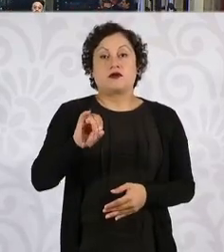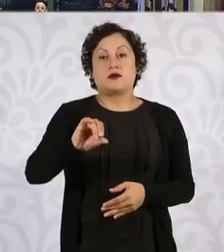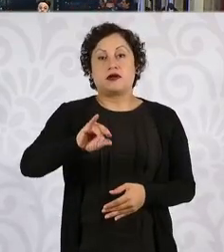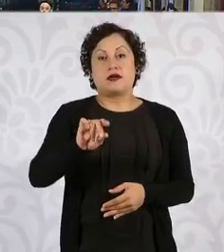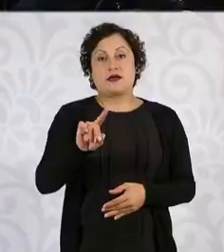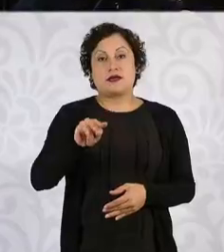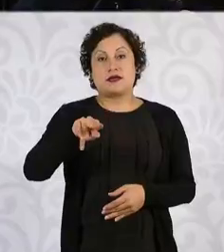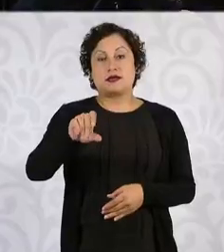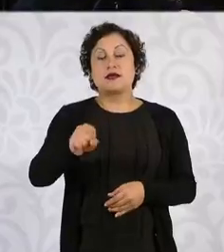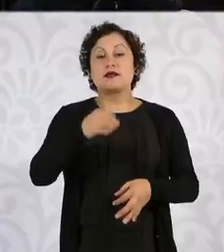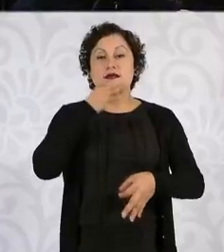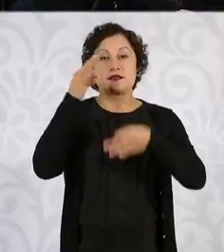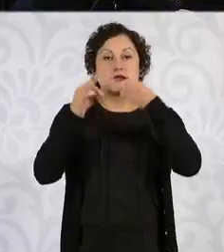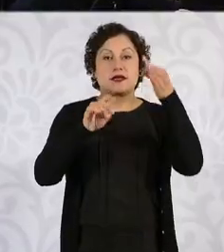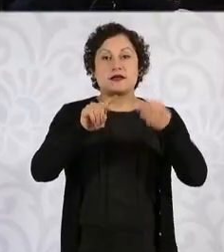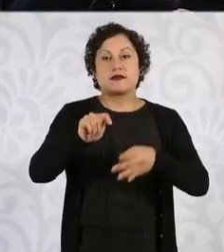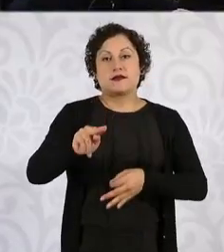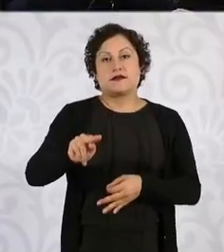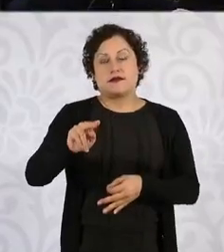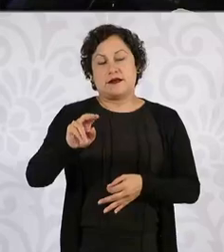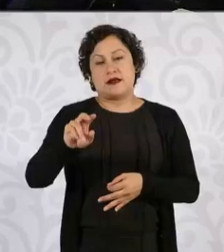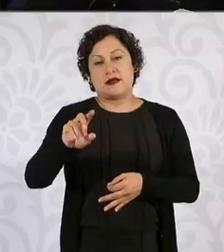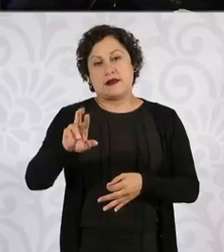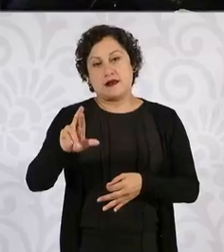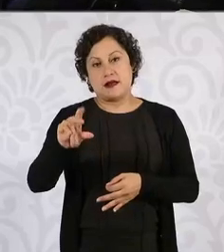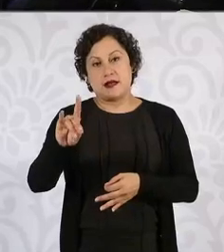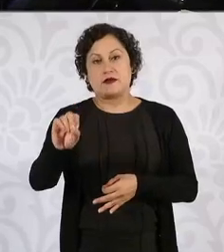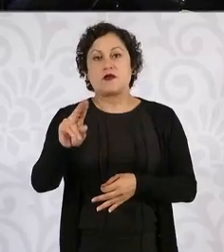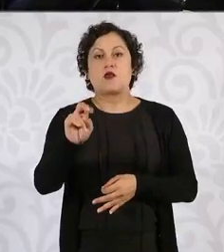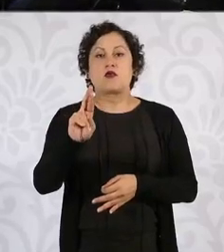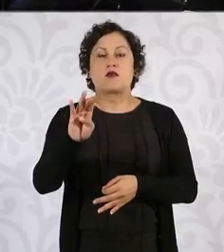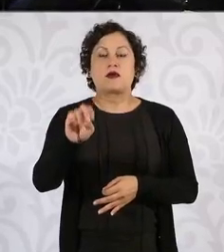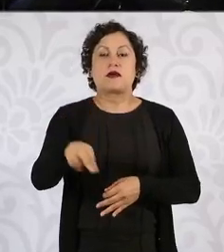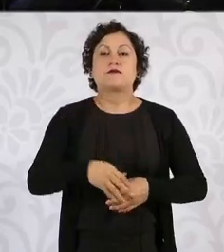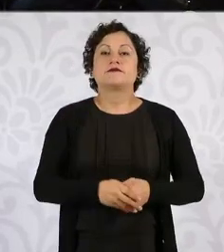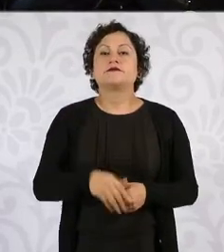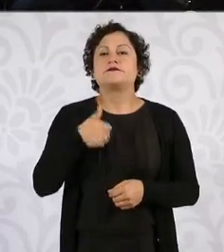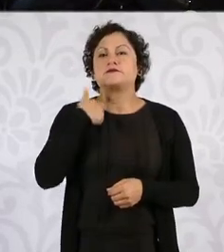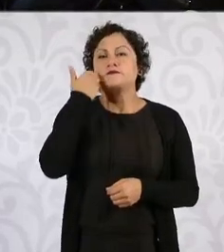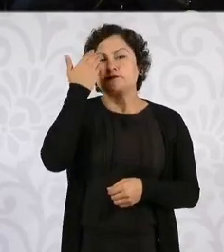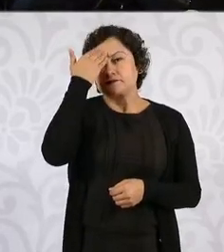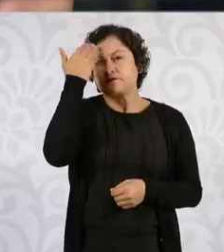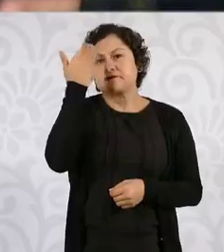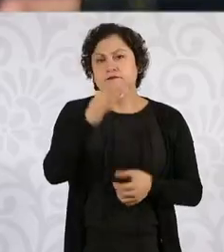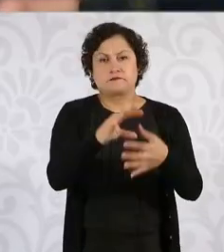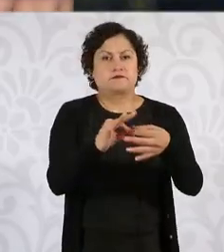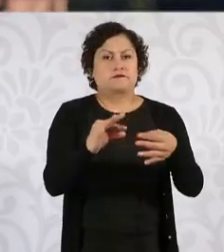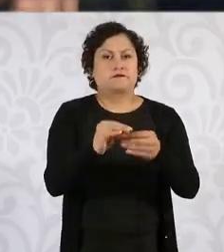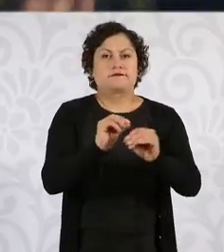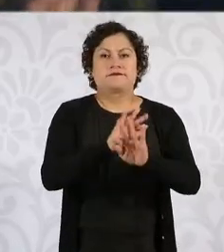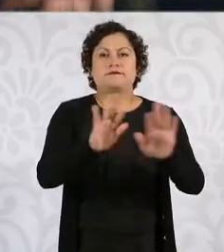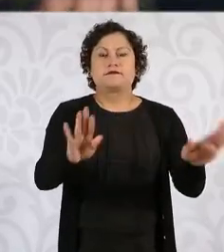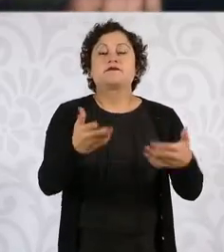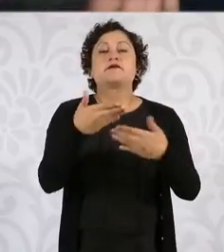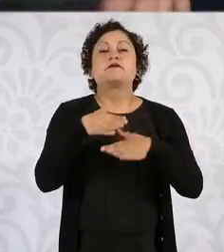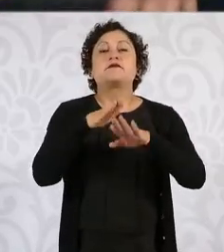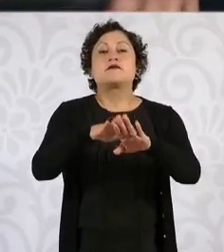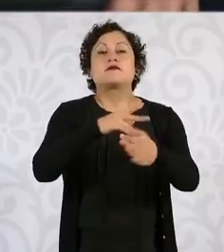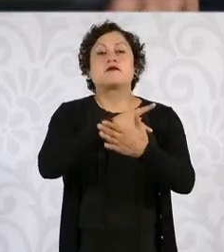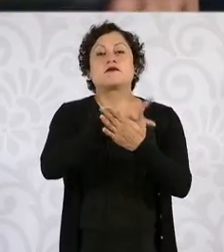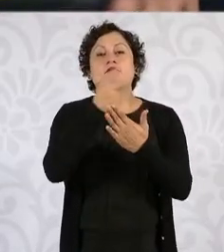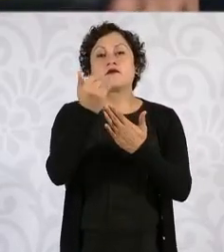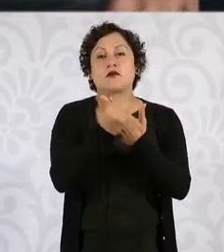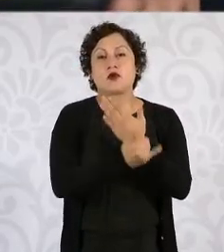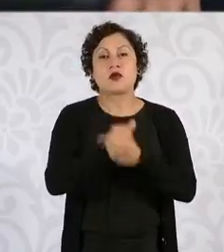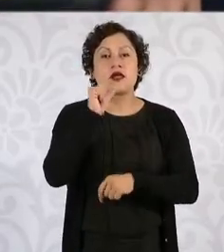Teleurban. Quisiera saber si me puede hacer algunas precisiones en cuanto a este proyecto que ya se envió, bueno, que presentó el día de